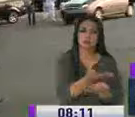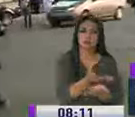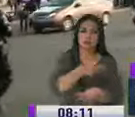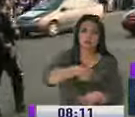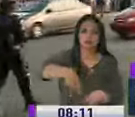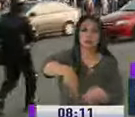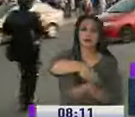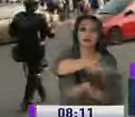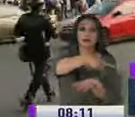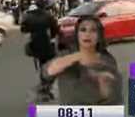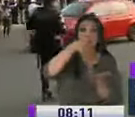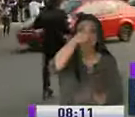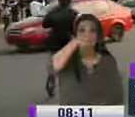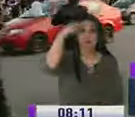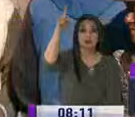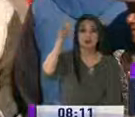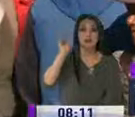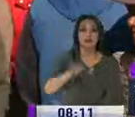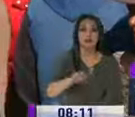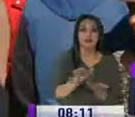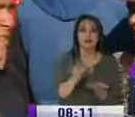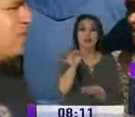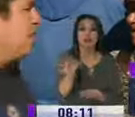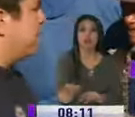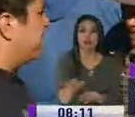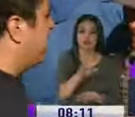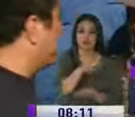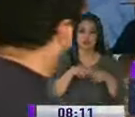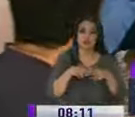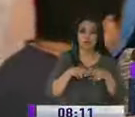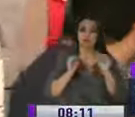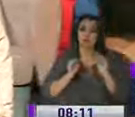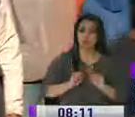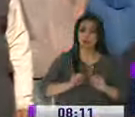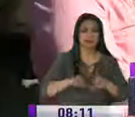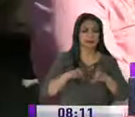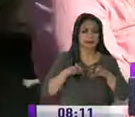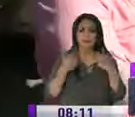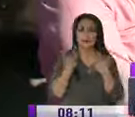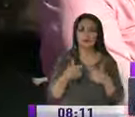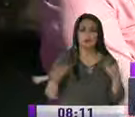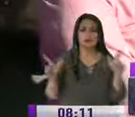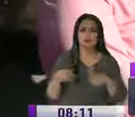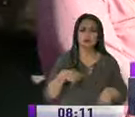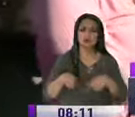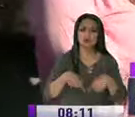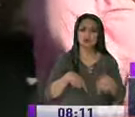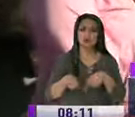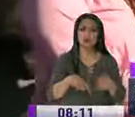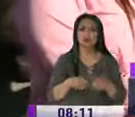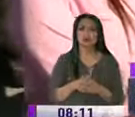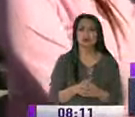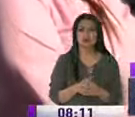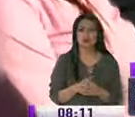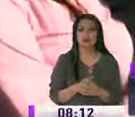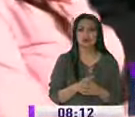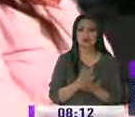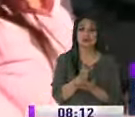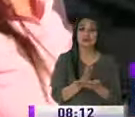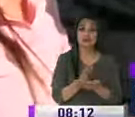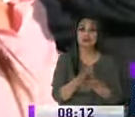de Carapungo pueda cantonizarse y así este gremio pueda operar sin limitaciones. El momento que nosotros tenemos una